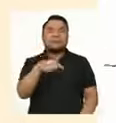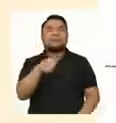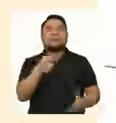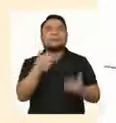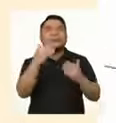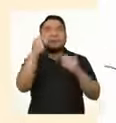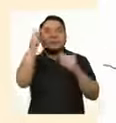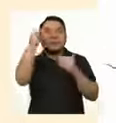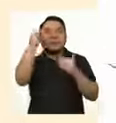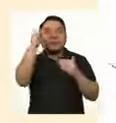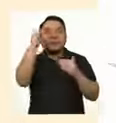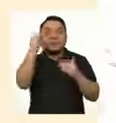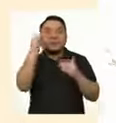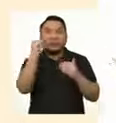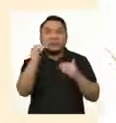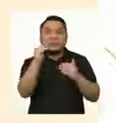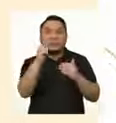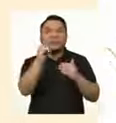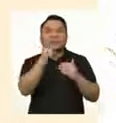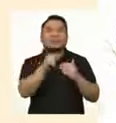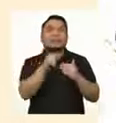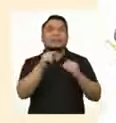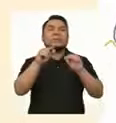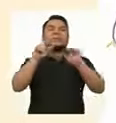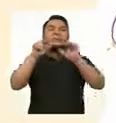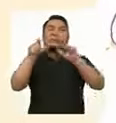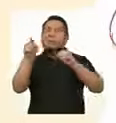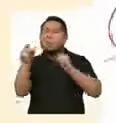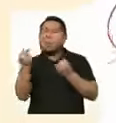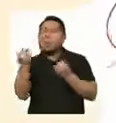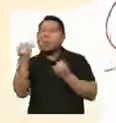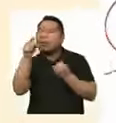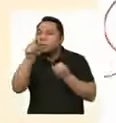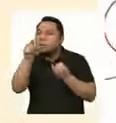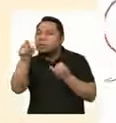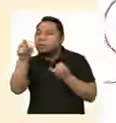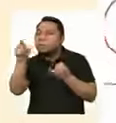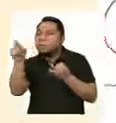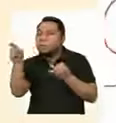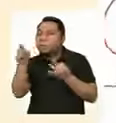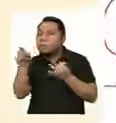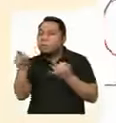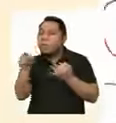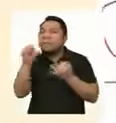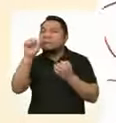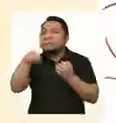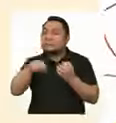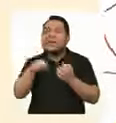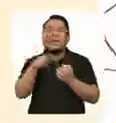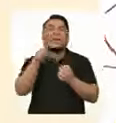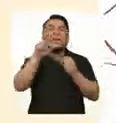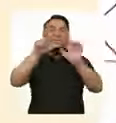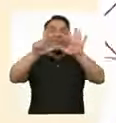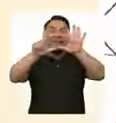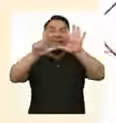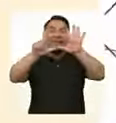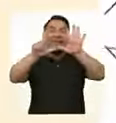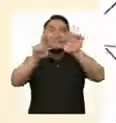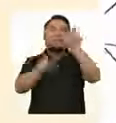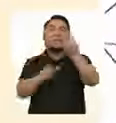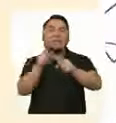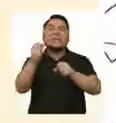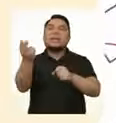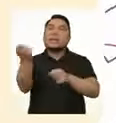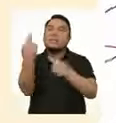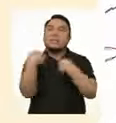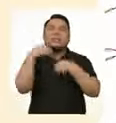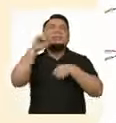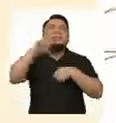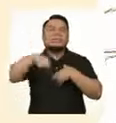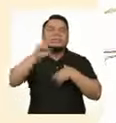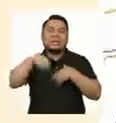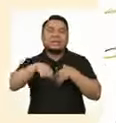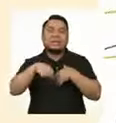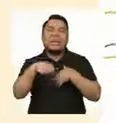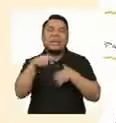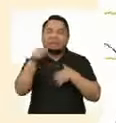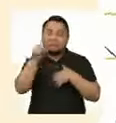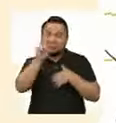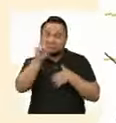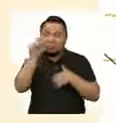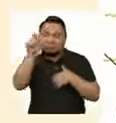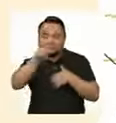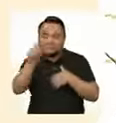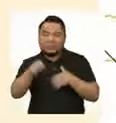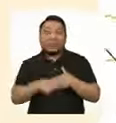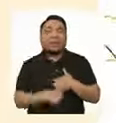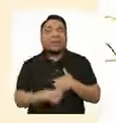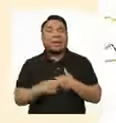1, 2, 3, 5, 7. 7 personas respondieron que sí. Ahora contemos los que